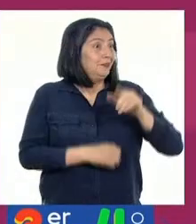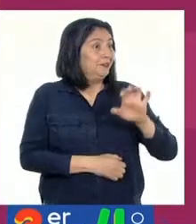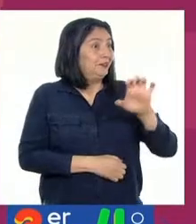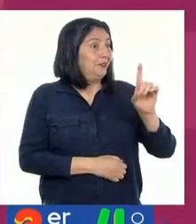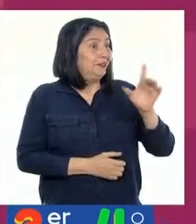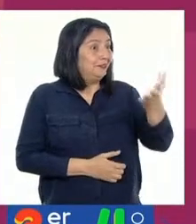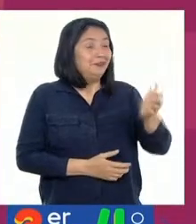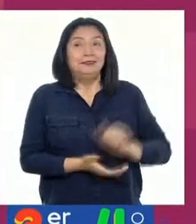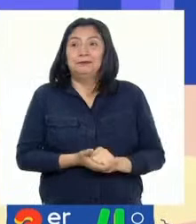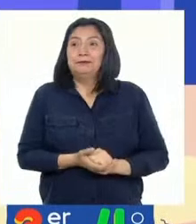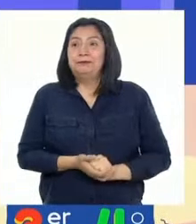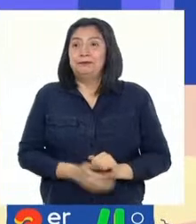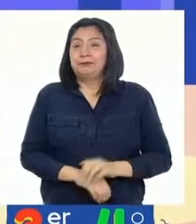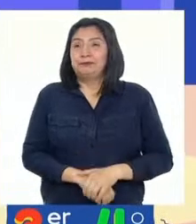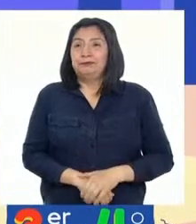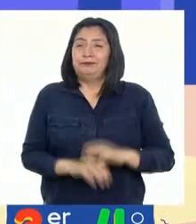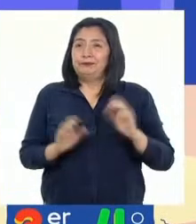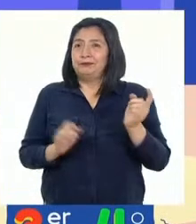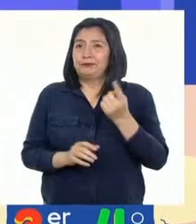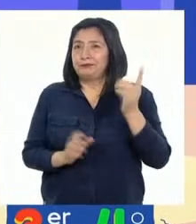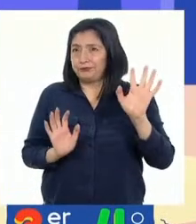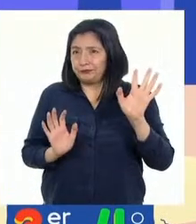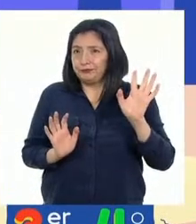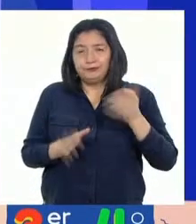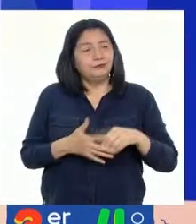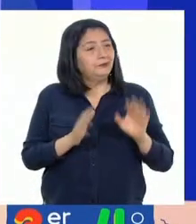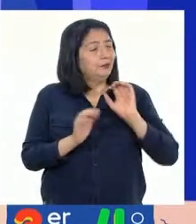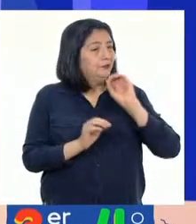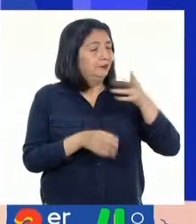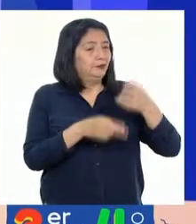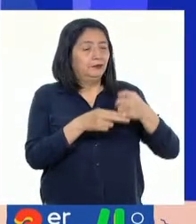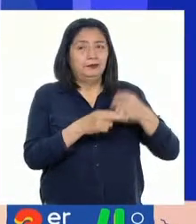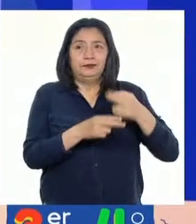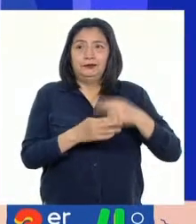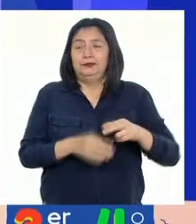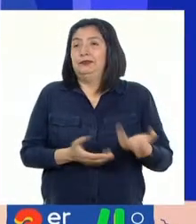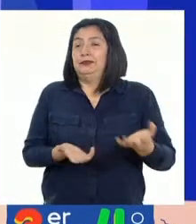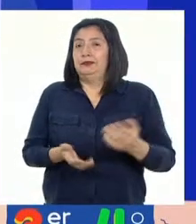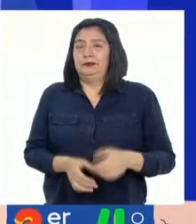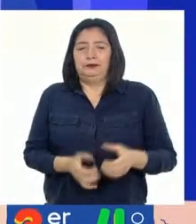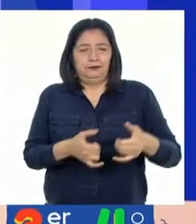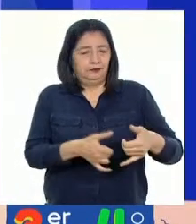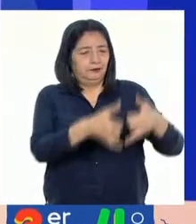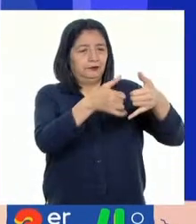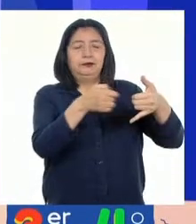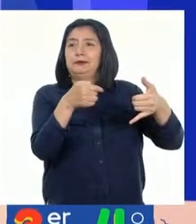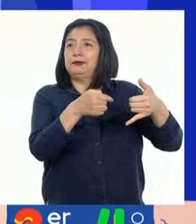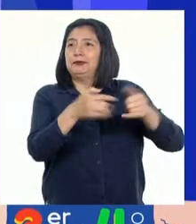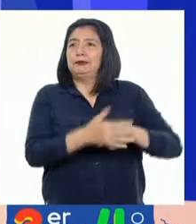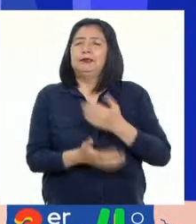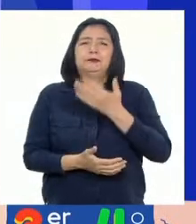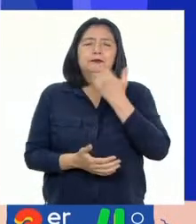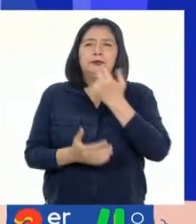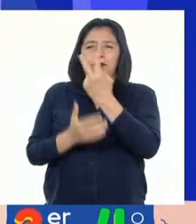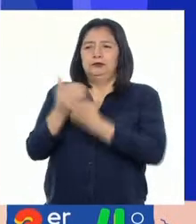Edmundo? Solo están nominados. Y la bizcacha de oro a mejor dúo va